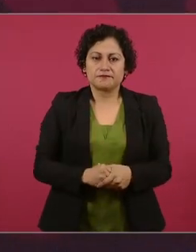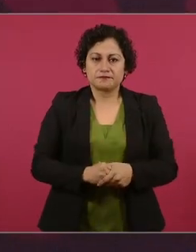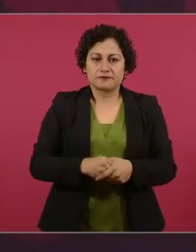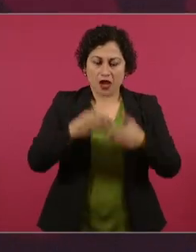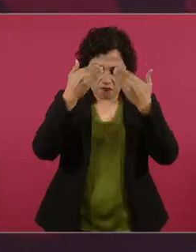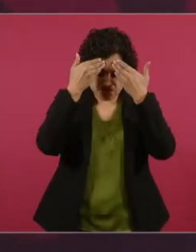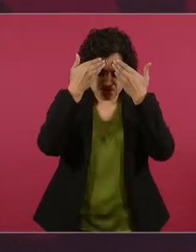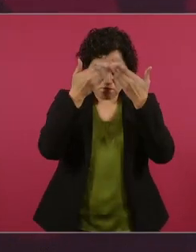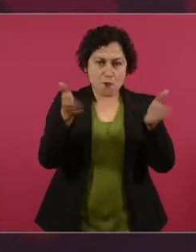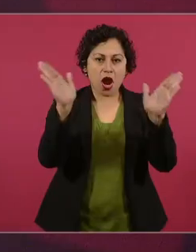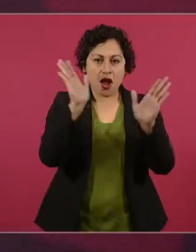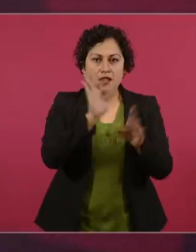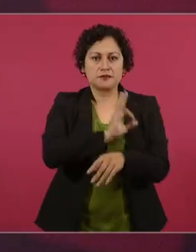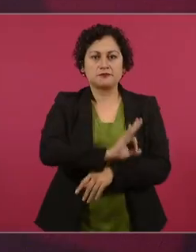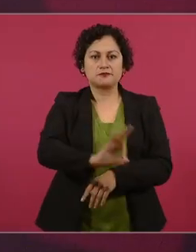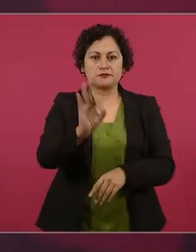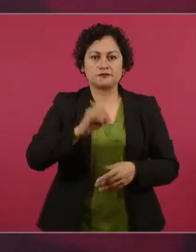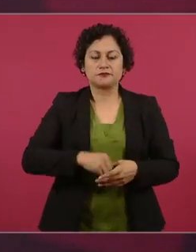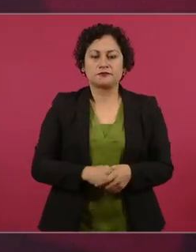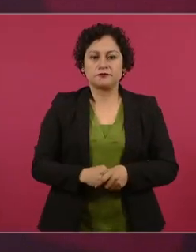abierta.